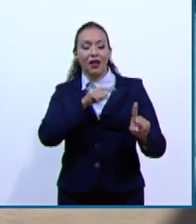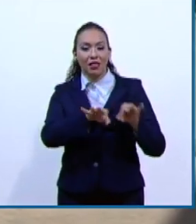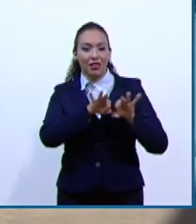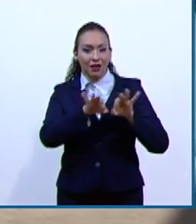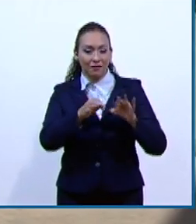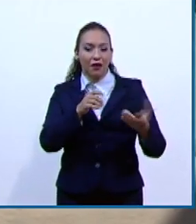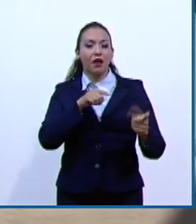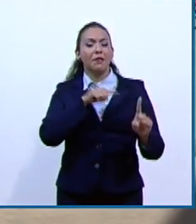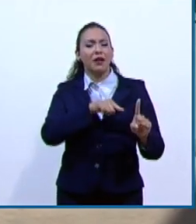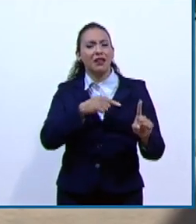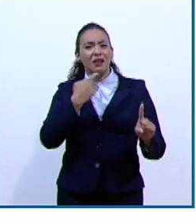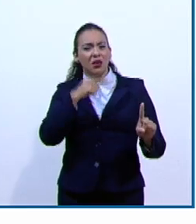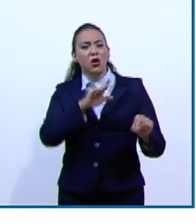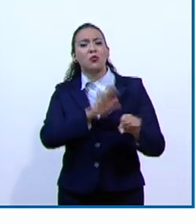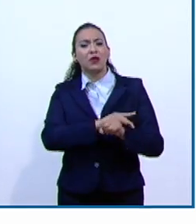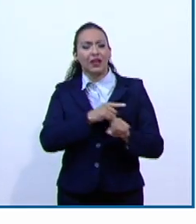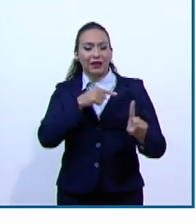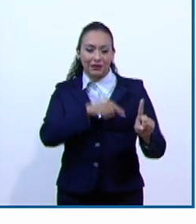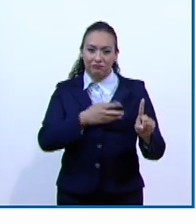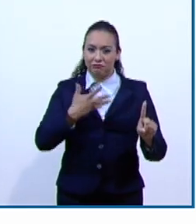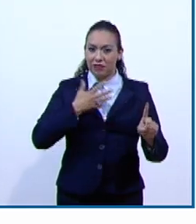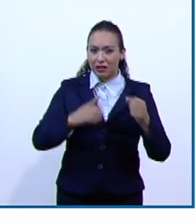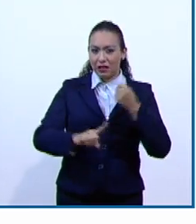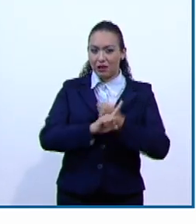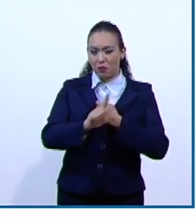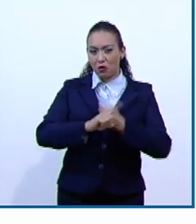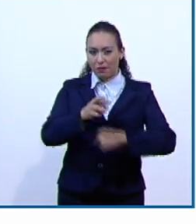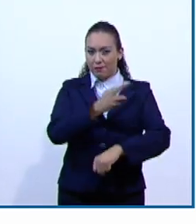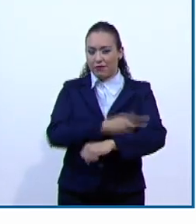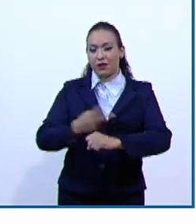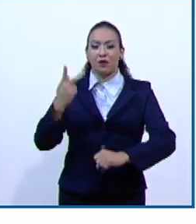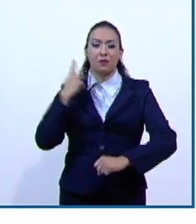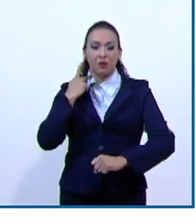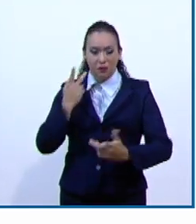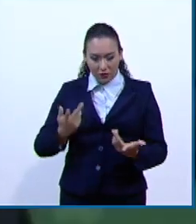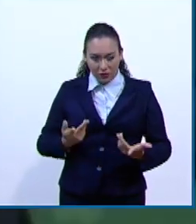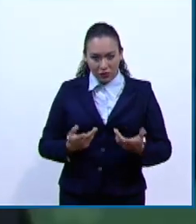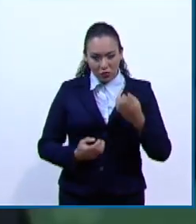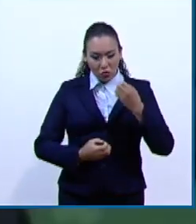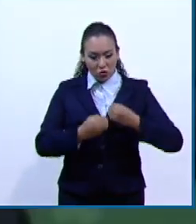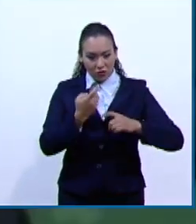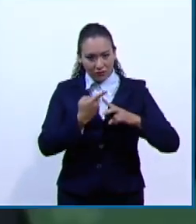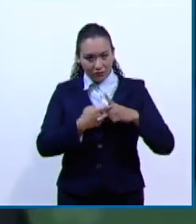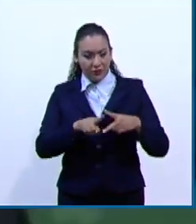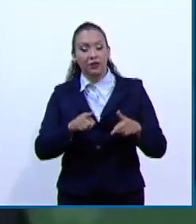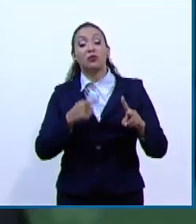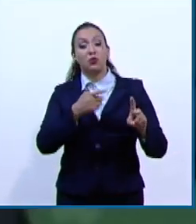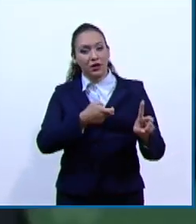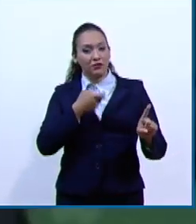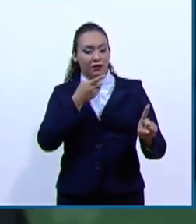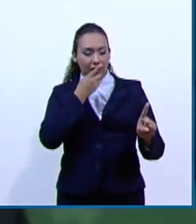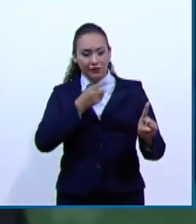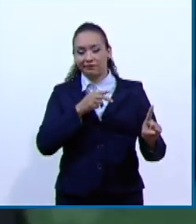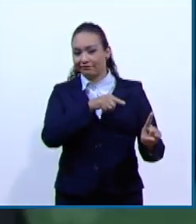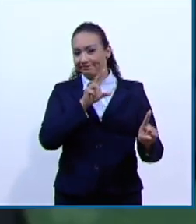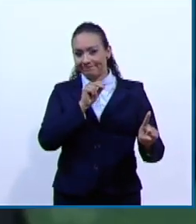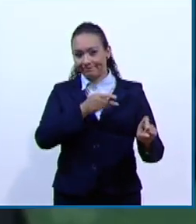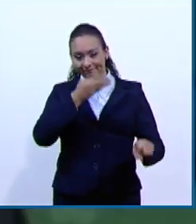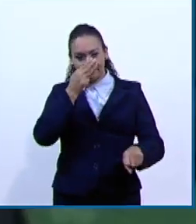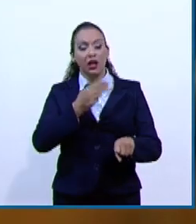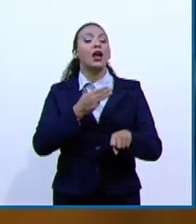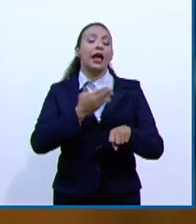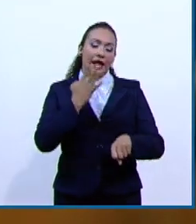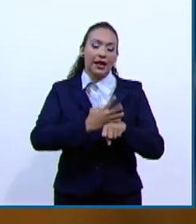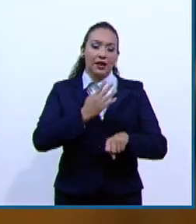público acusado en un juicio político, pues consideró que esa sola acción implicaba imponer una sanción cuya aplicación es